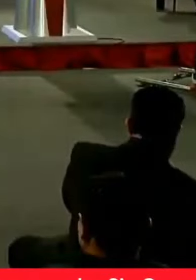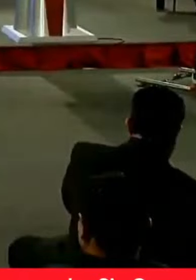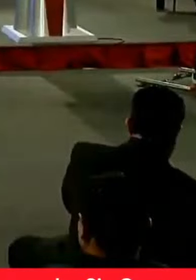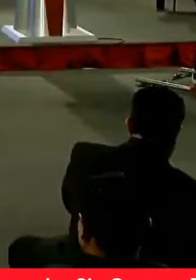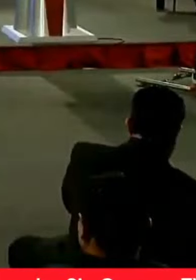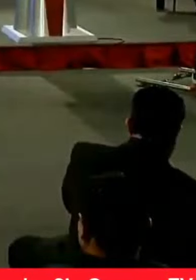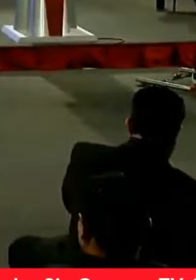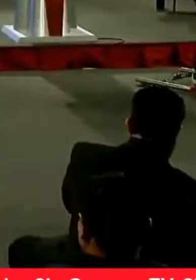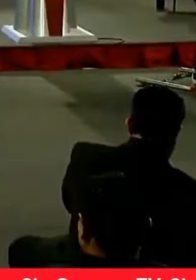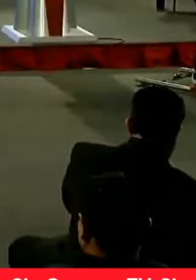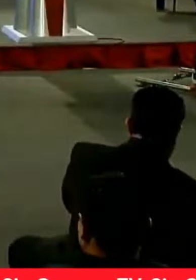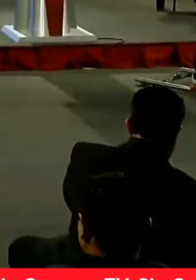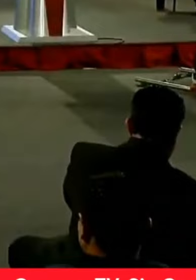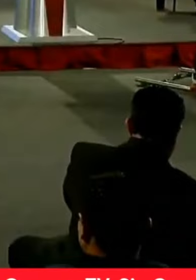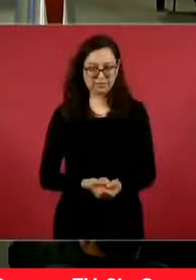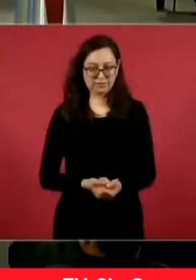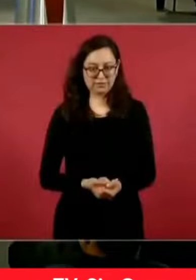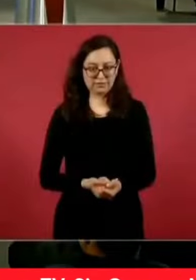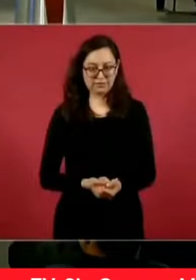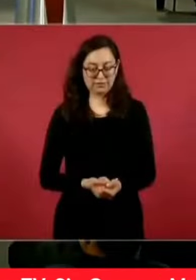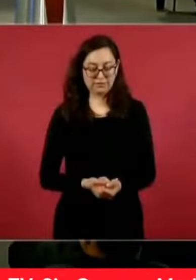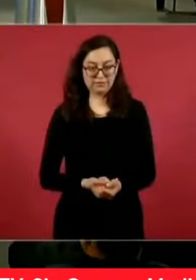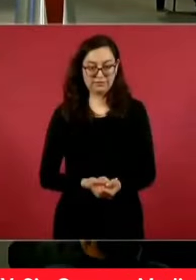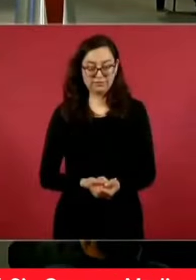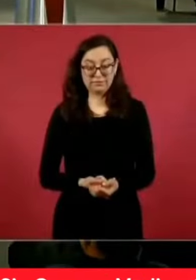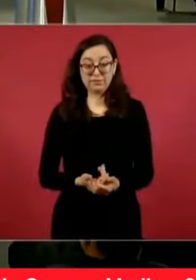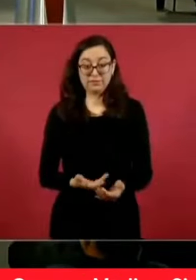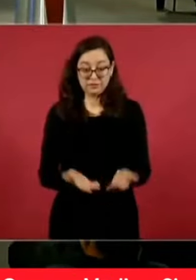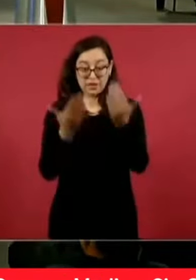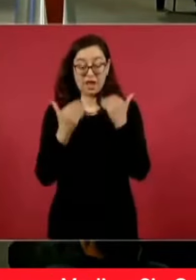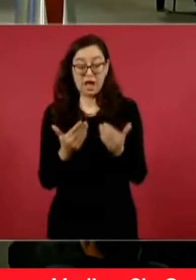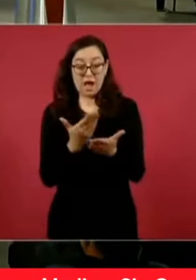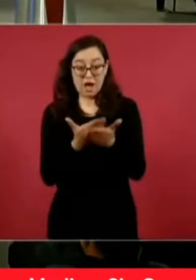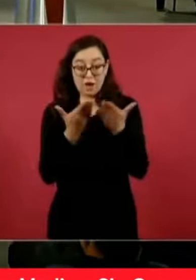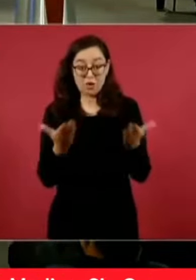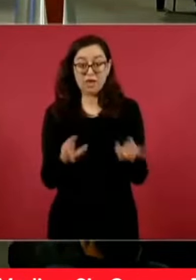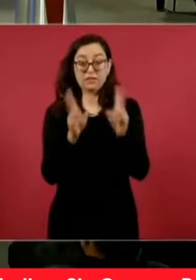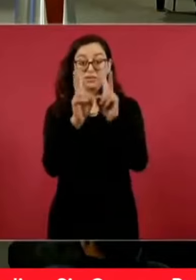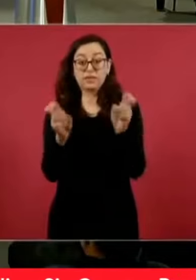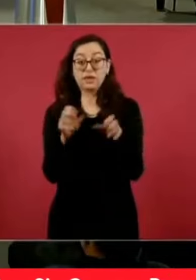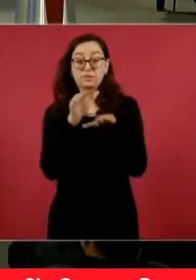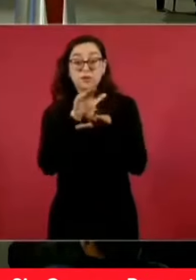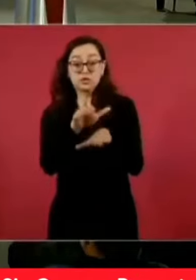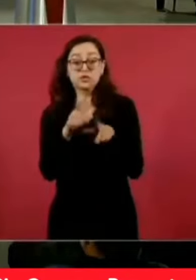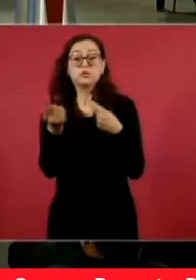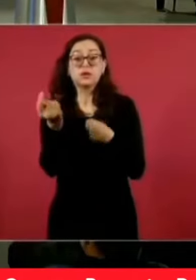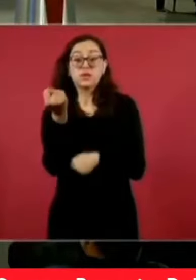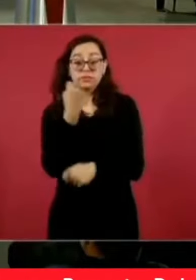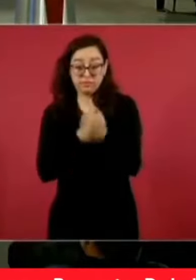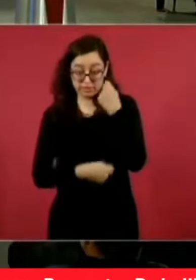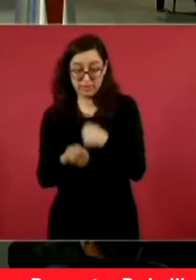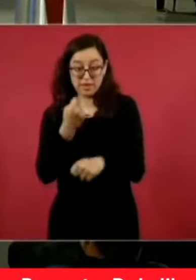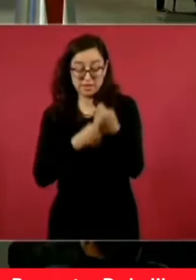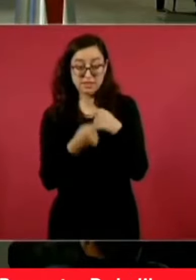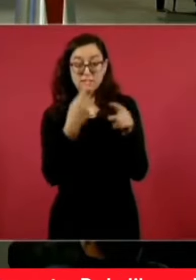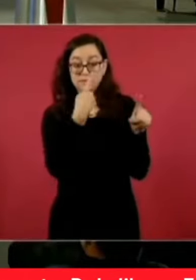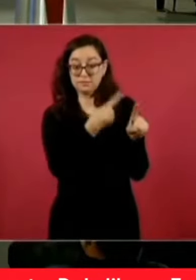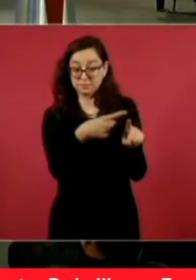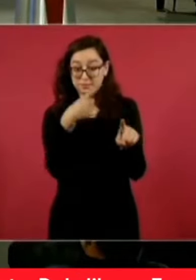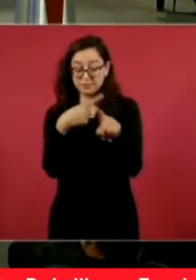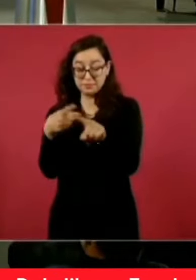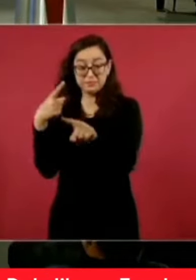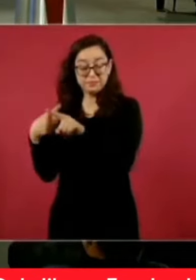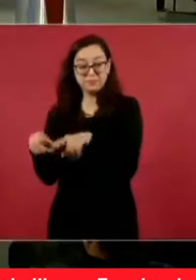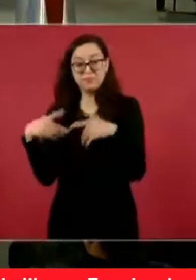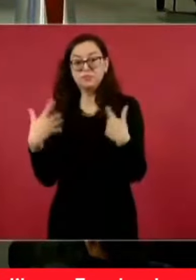Gracias y pasando ahora a los formatos de tiendas de autoservicio quienes nos han ayudado mucho mucho mucho en este programa que hay